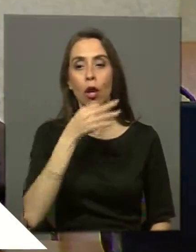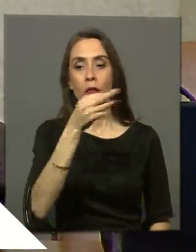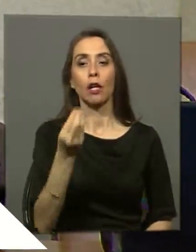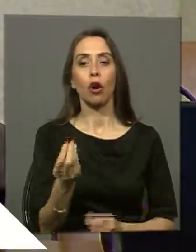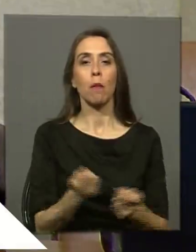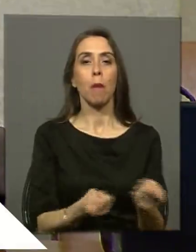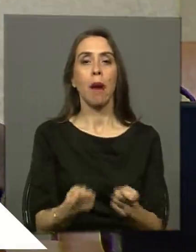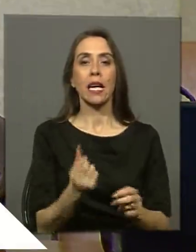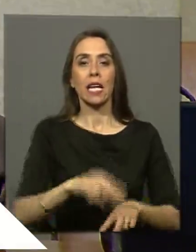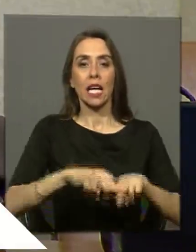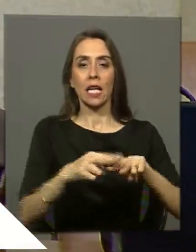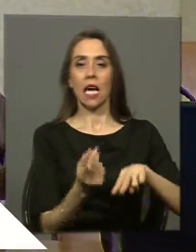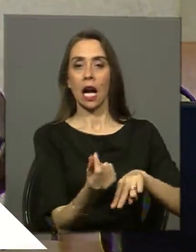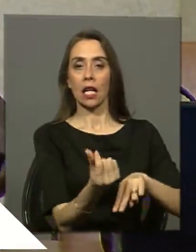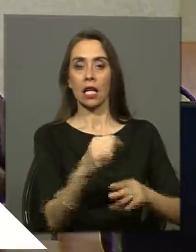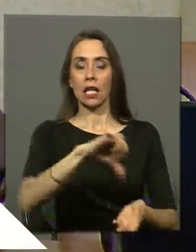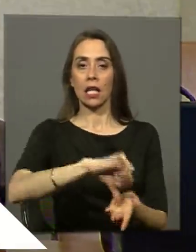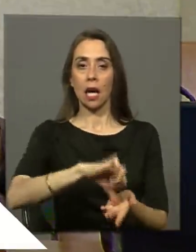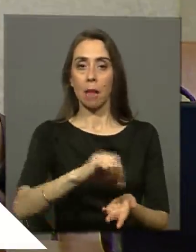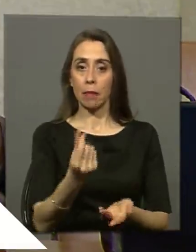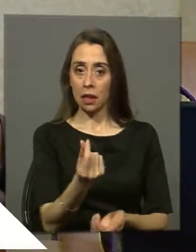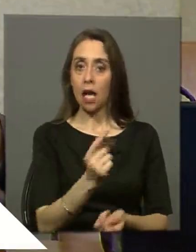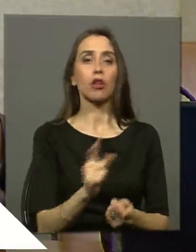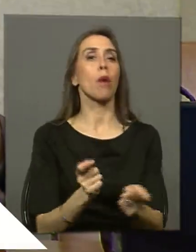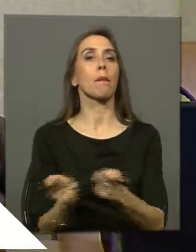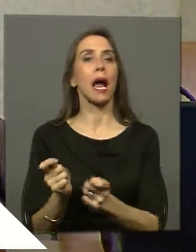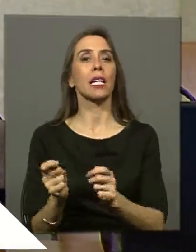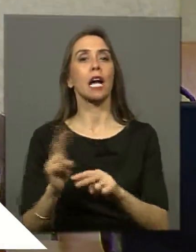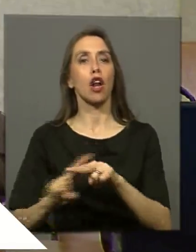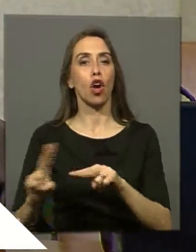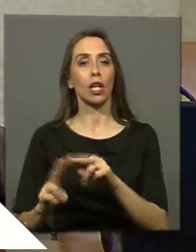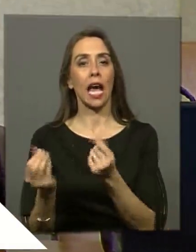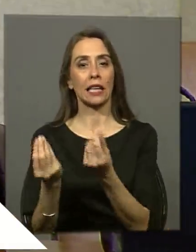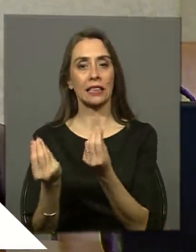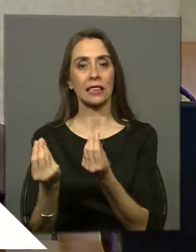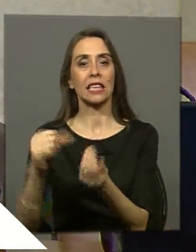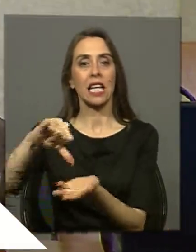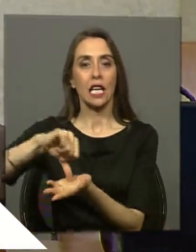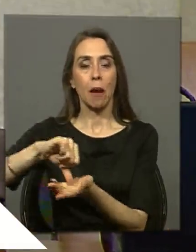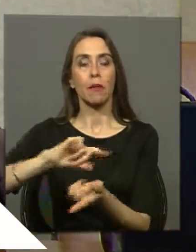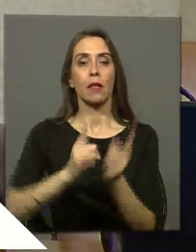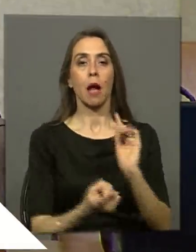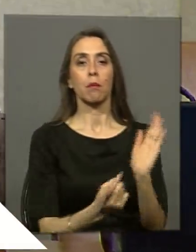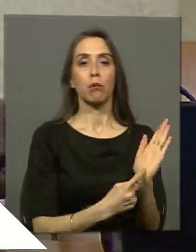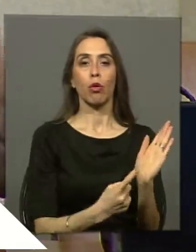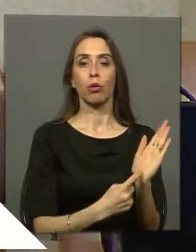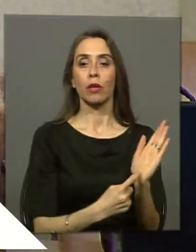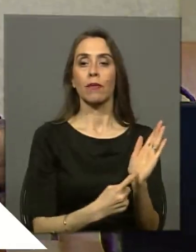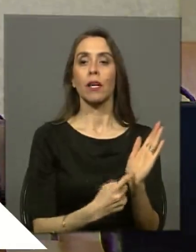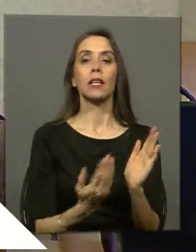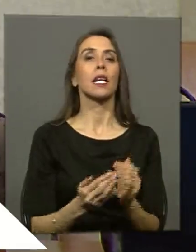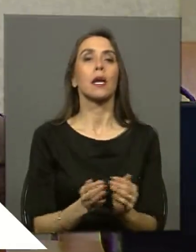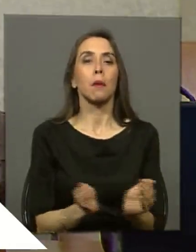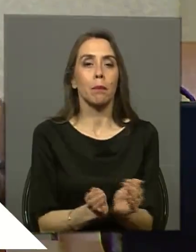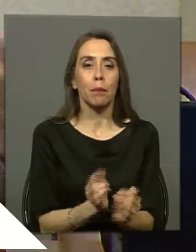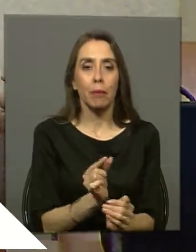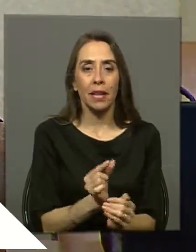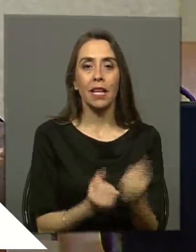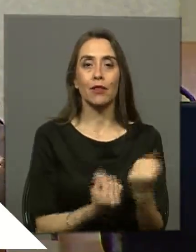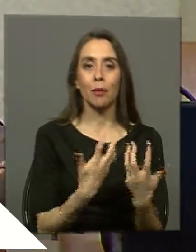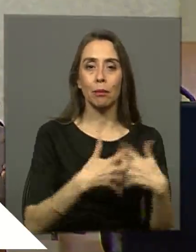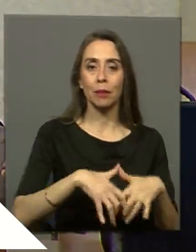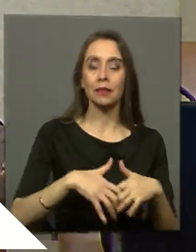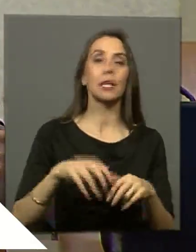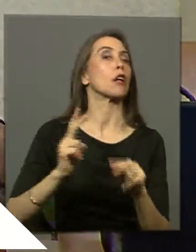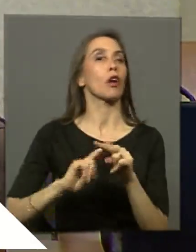manejamos el capital manejamos lo que efectivamente hace el capital o que hace la productividad que tiene que ver con los microempresarios con lo que